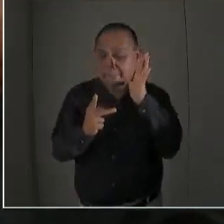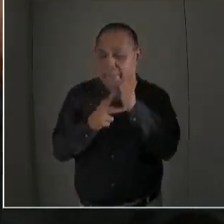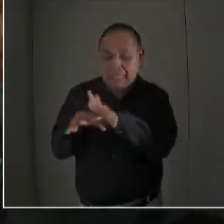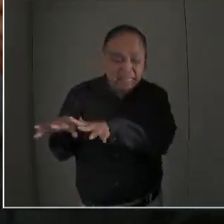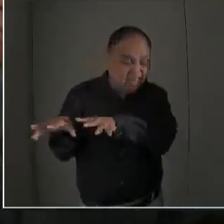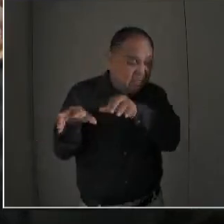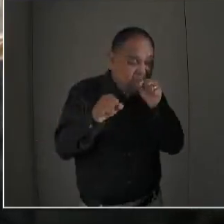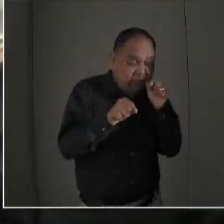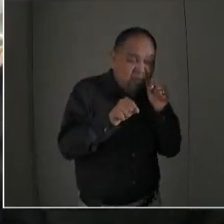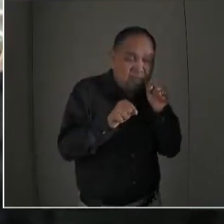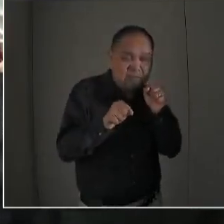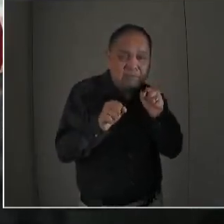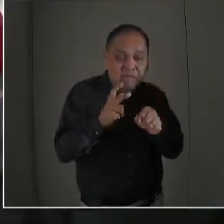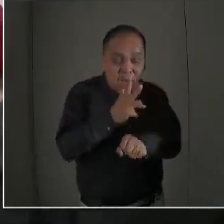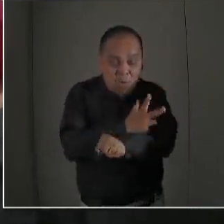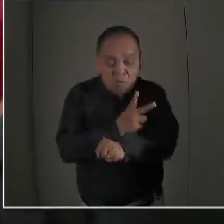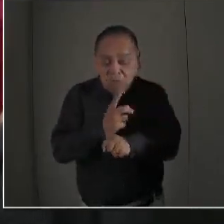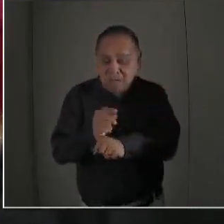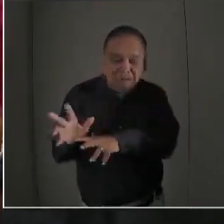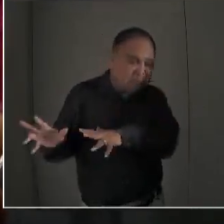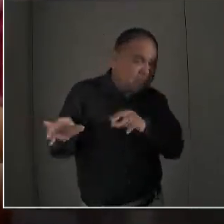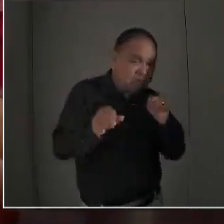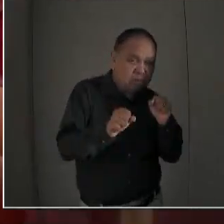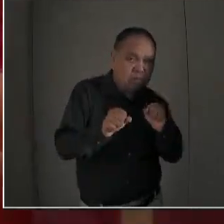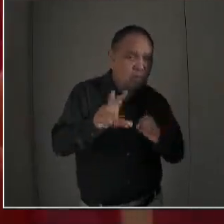de honestidad, de